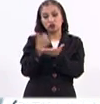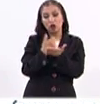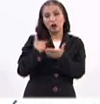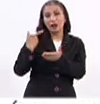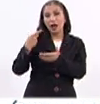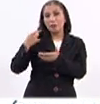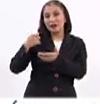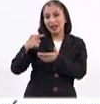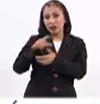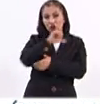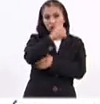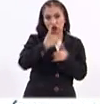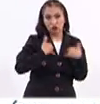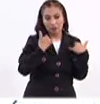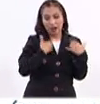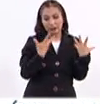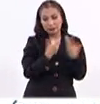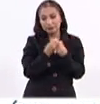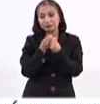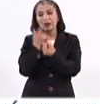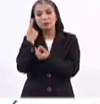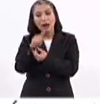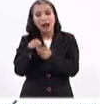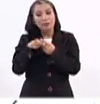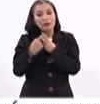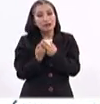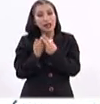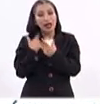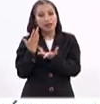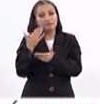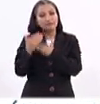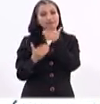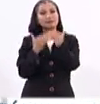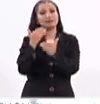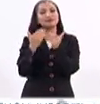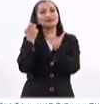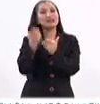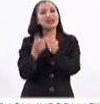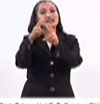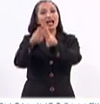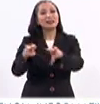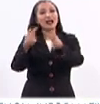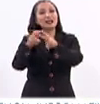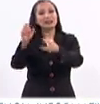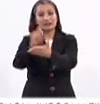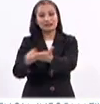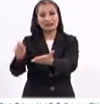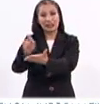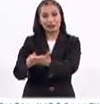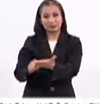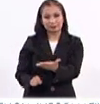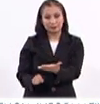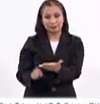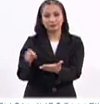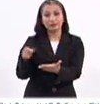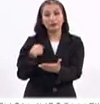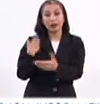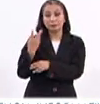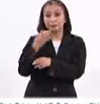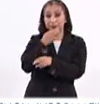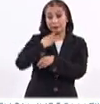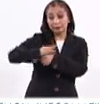con Gabriel y con otros jóvenes para poder empezar a desarrollar lo que es la parte de análisis y redacción. Nos llegan